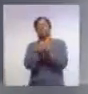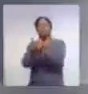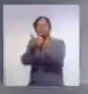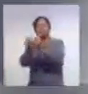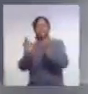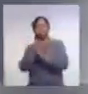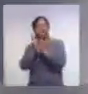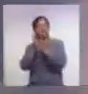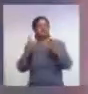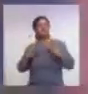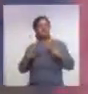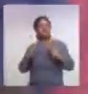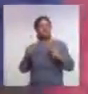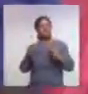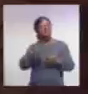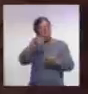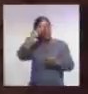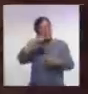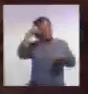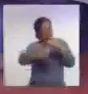aquí se lo decimos.